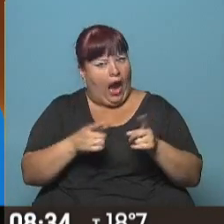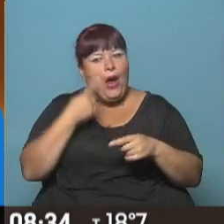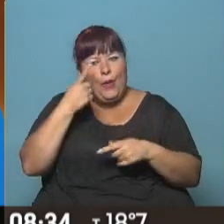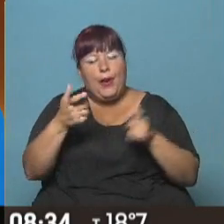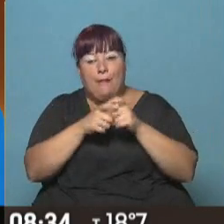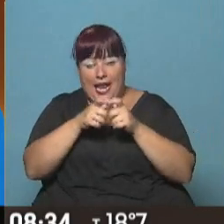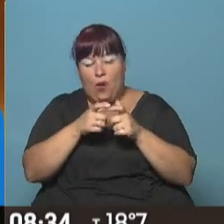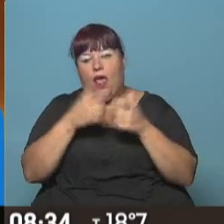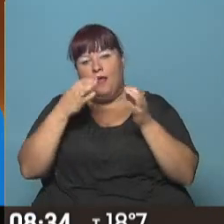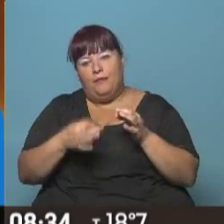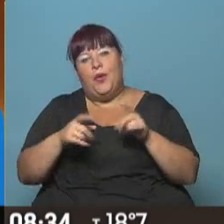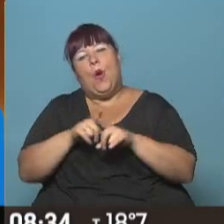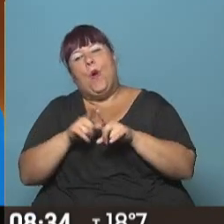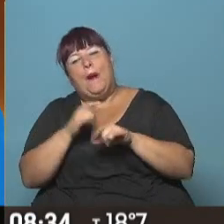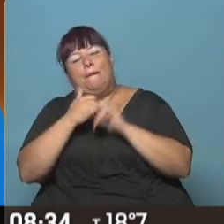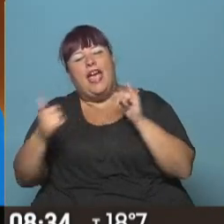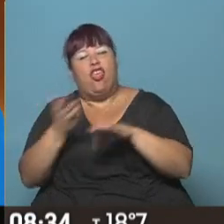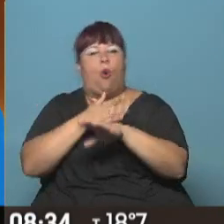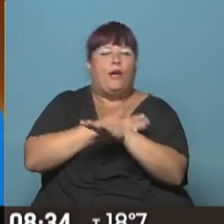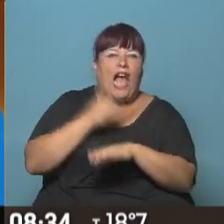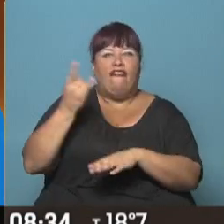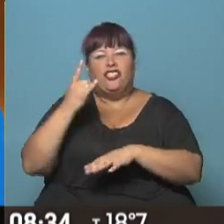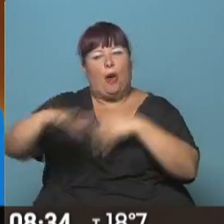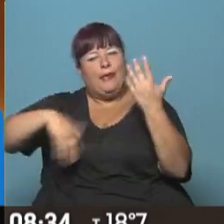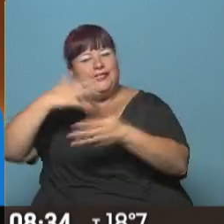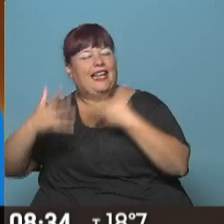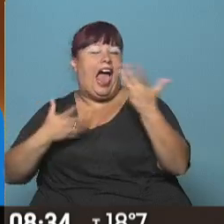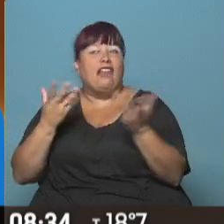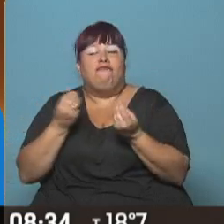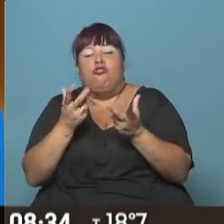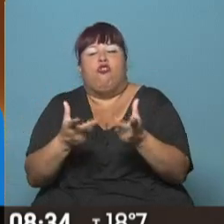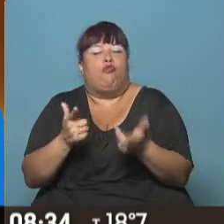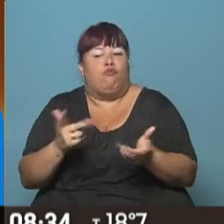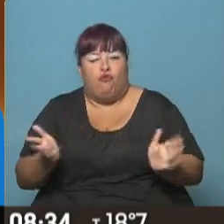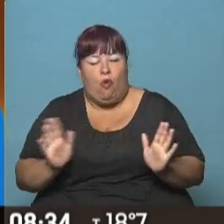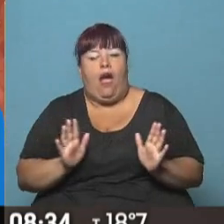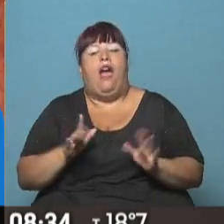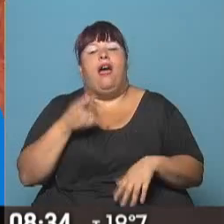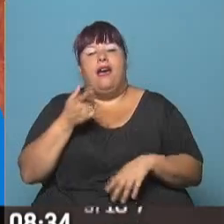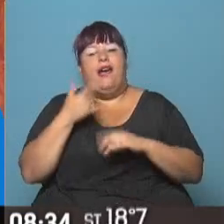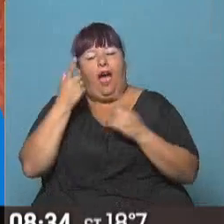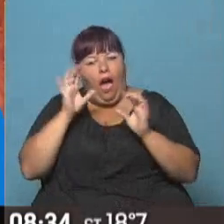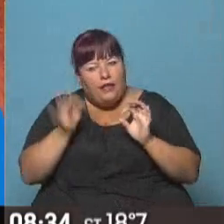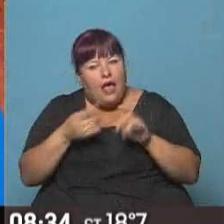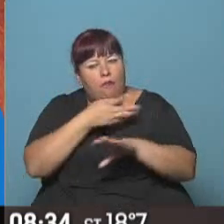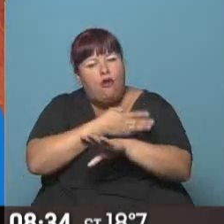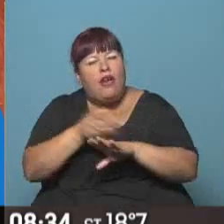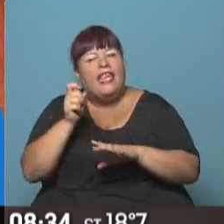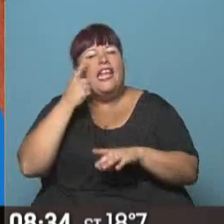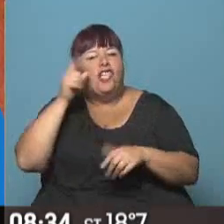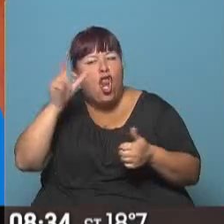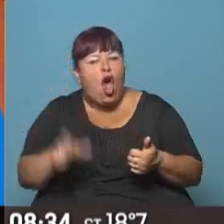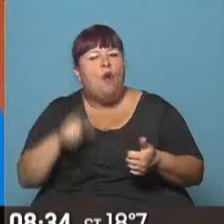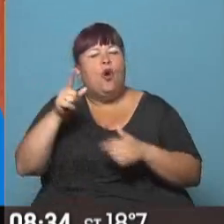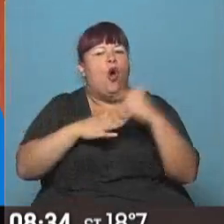esa película, si bien es como una especie de docuficción, qué sé yo, cómo nombrarla, se va enterándose bien quién es Le Corbusier, cuáles